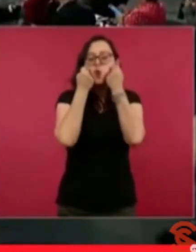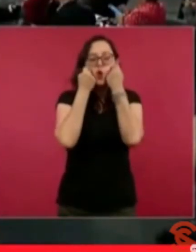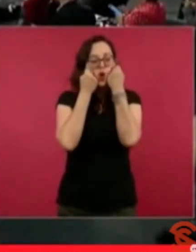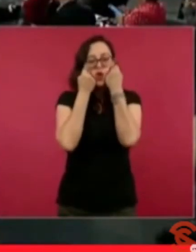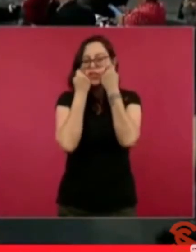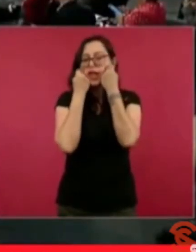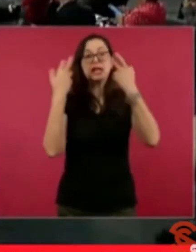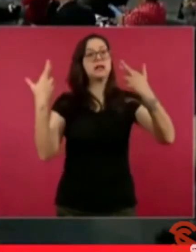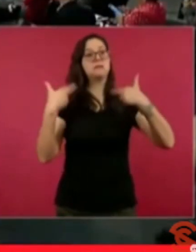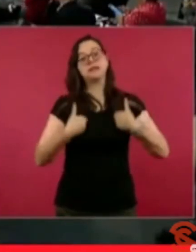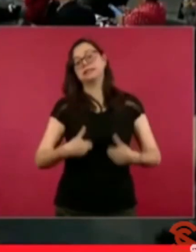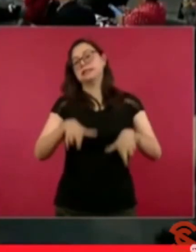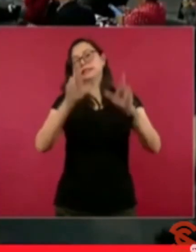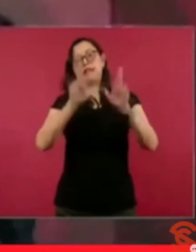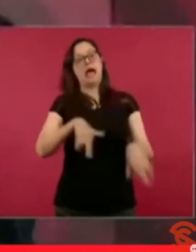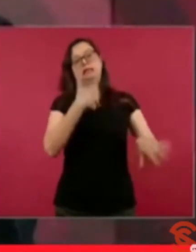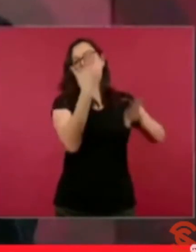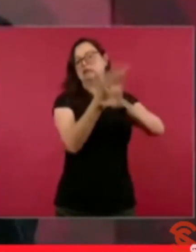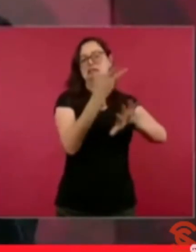de